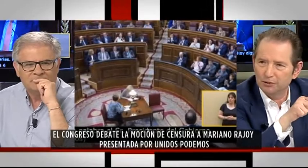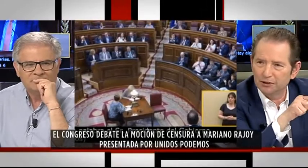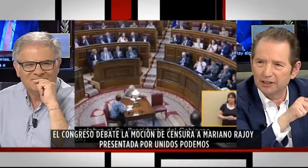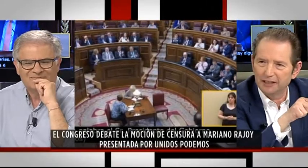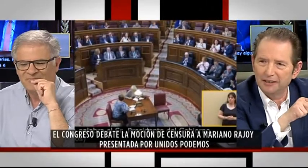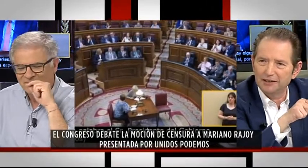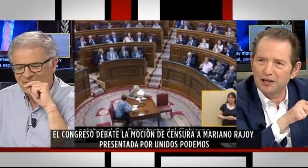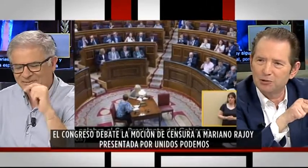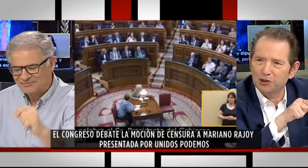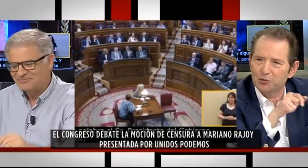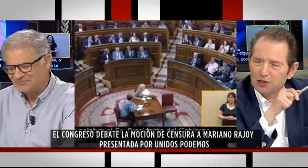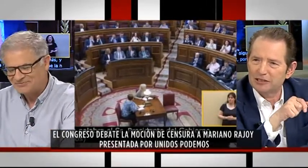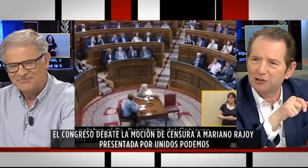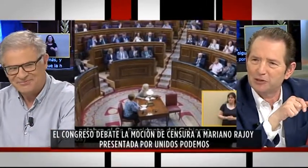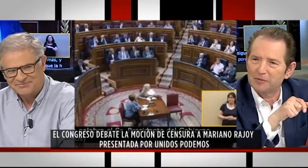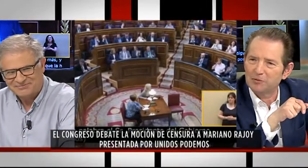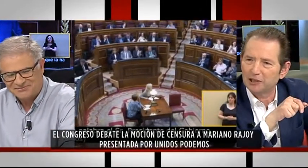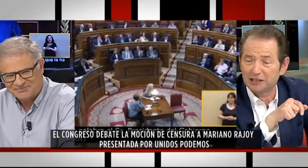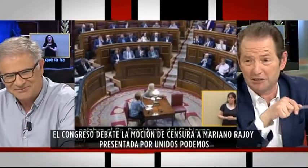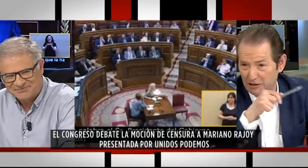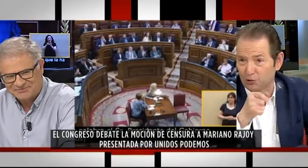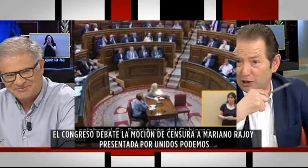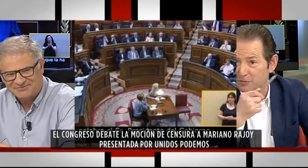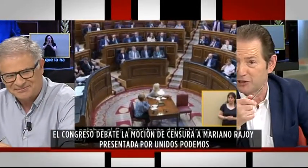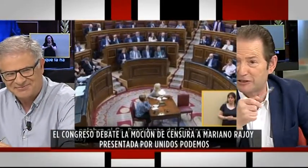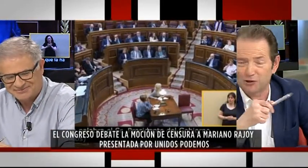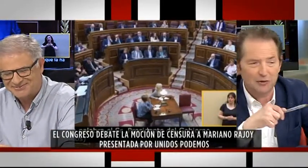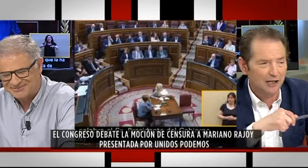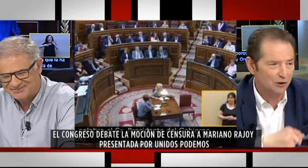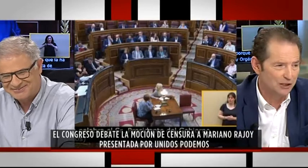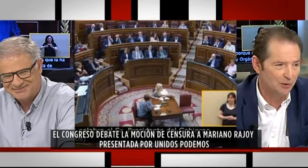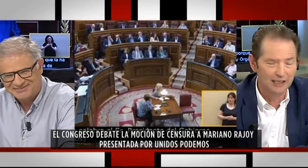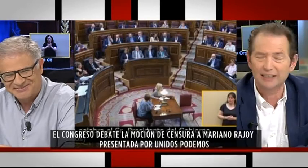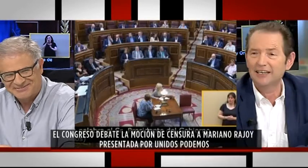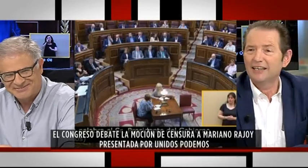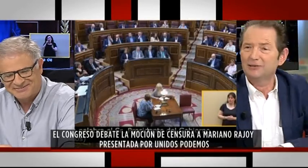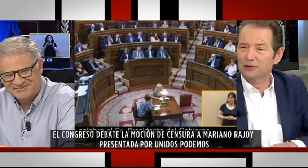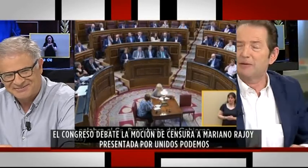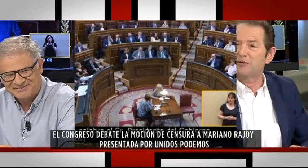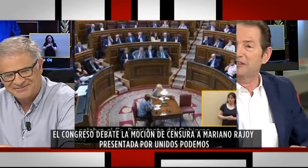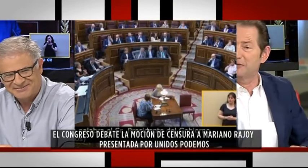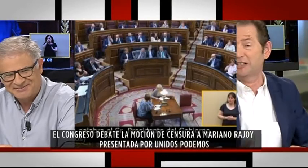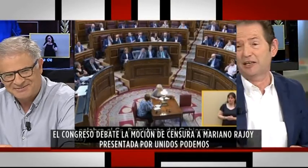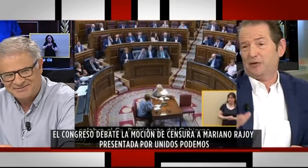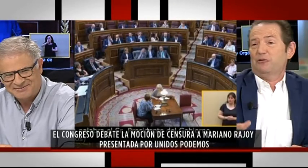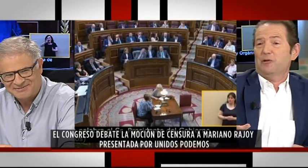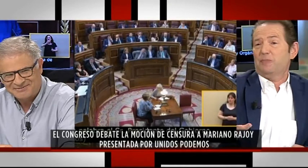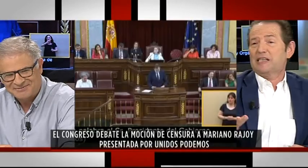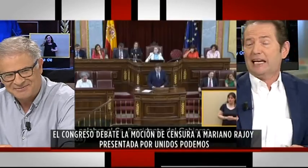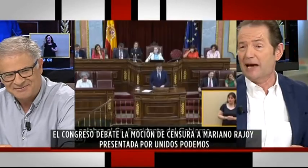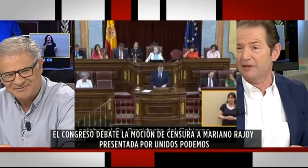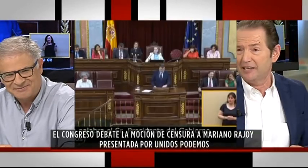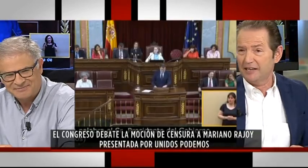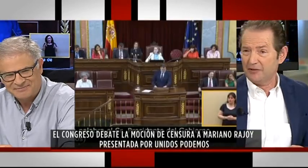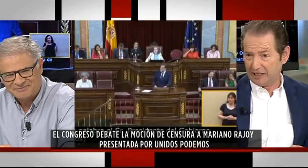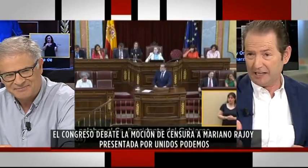esto irene montero y mucha más economía que pablo iglesias incluso sabes mucho más economía que yo que se poca esto sabes perfectamente que el crecimiento del pib es